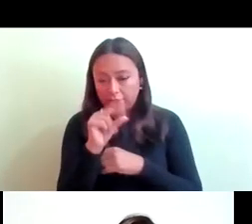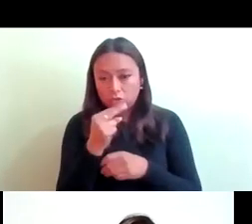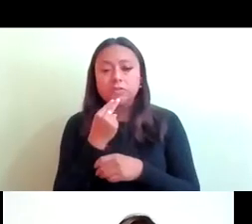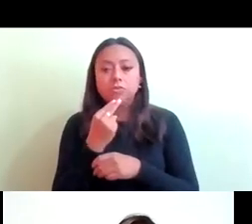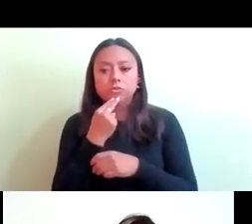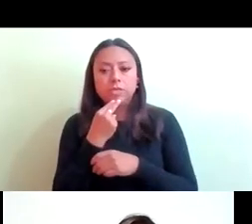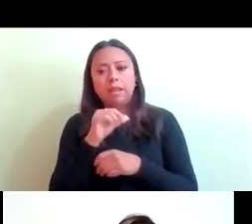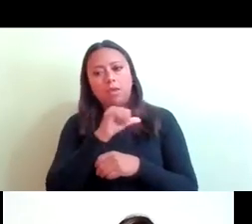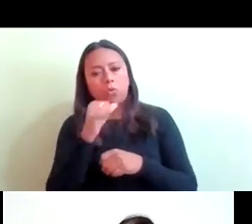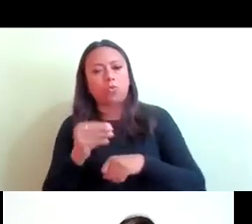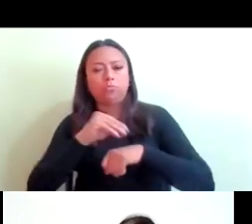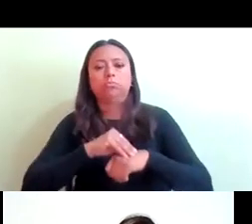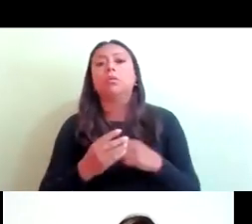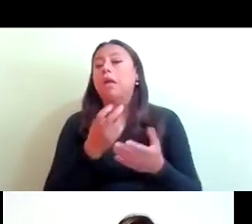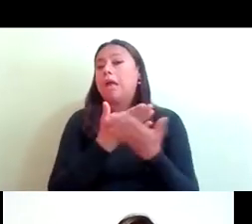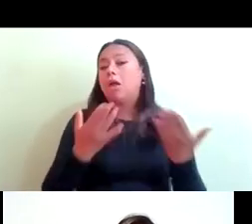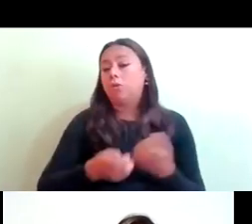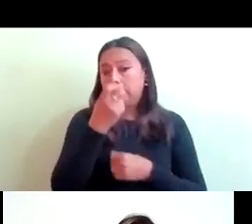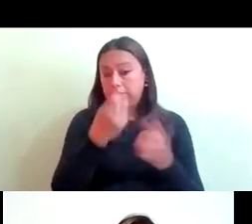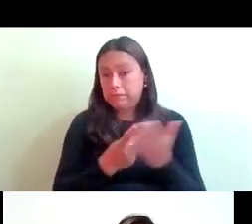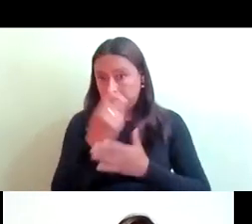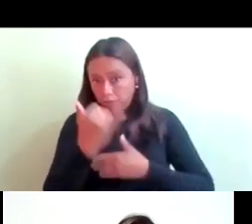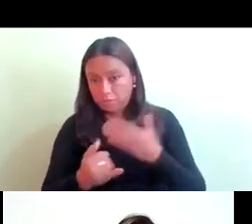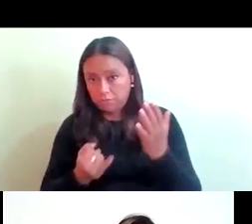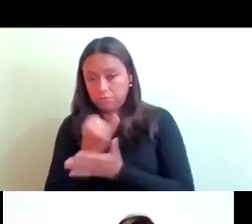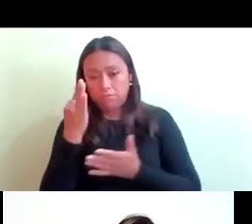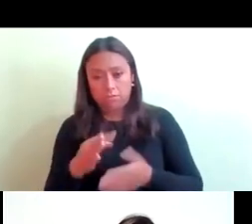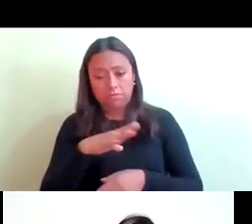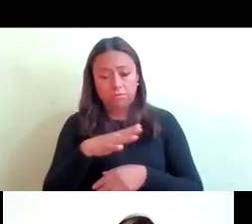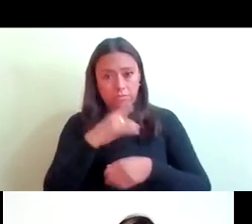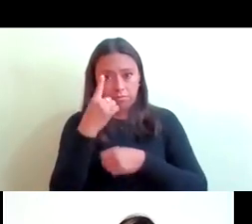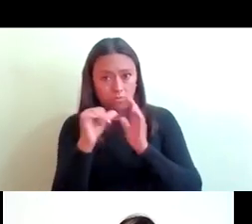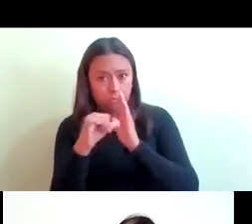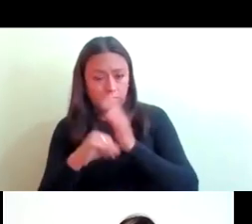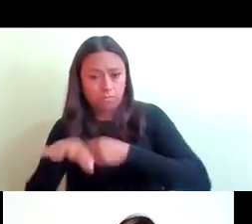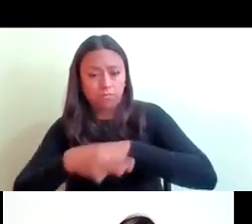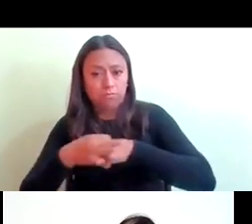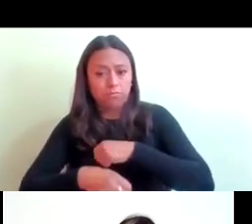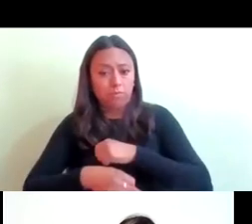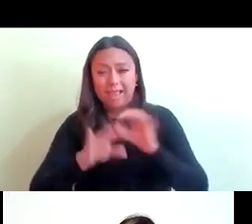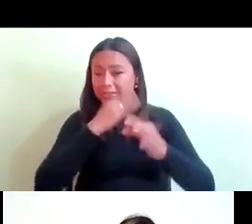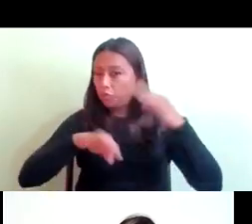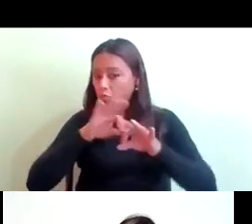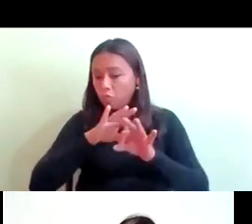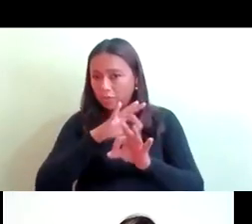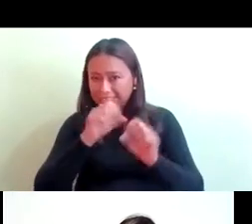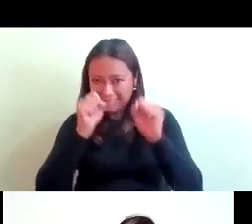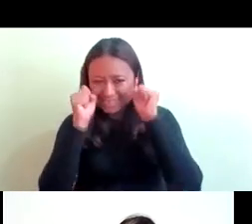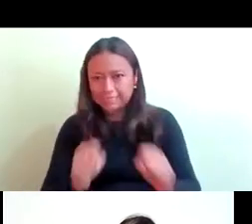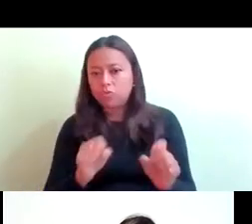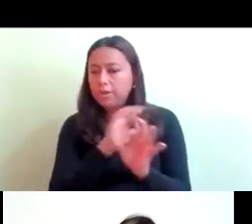de dictamen no tiene un transitorio que obligue a que lo cancelado se tenga que garantizar presupuestalmente en otro ejercicio